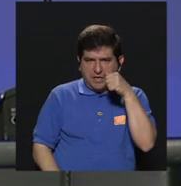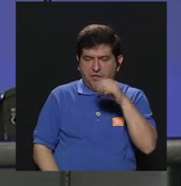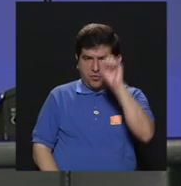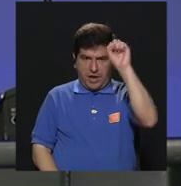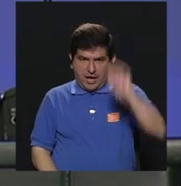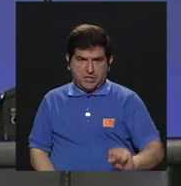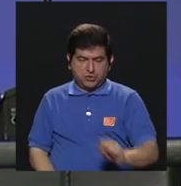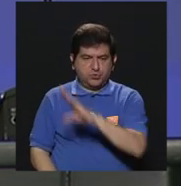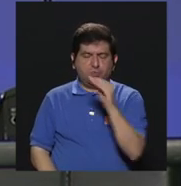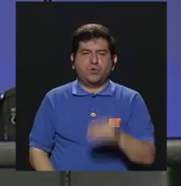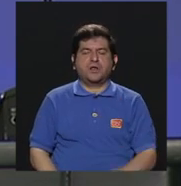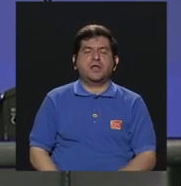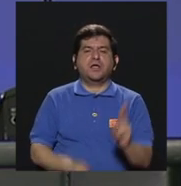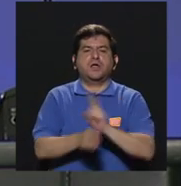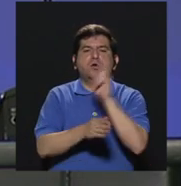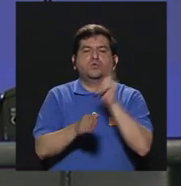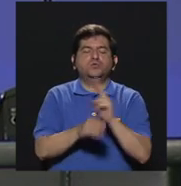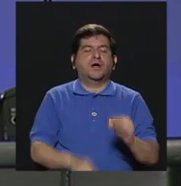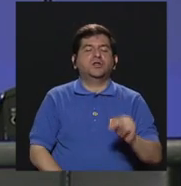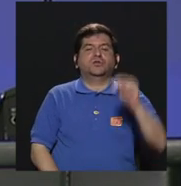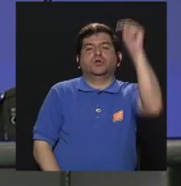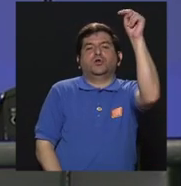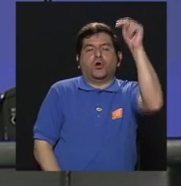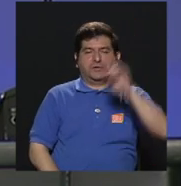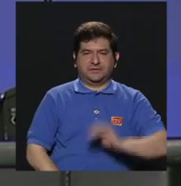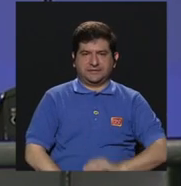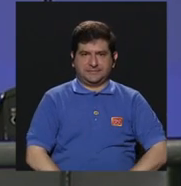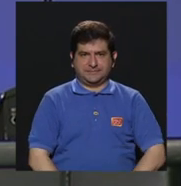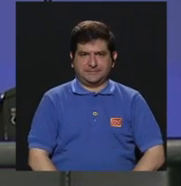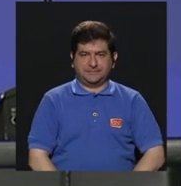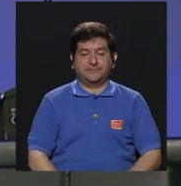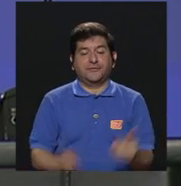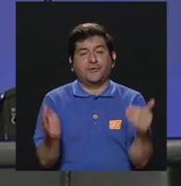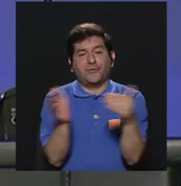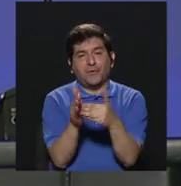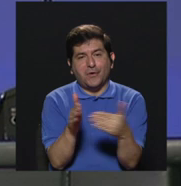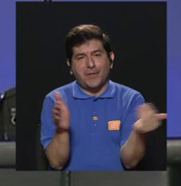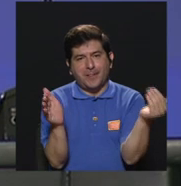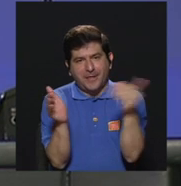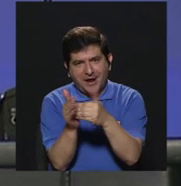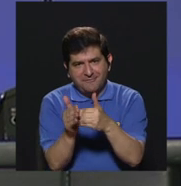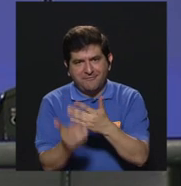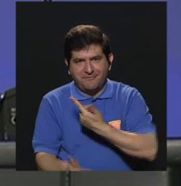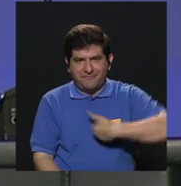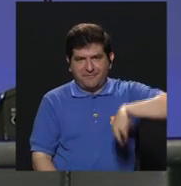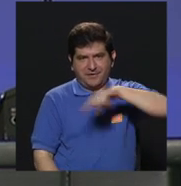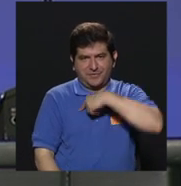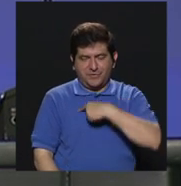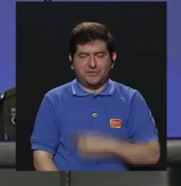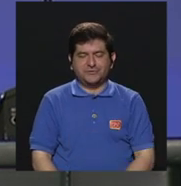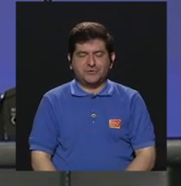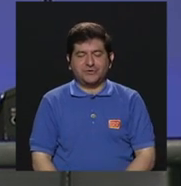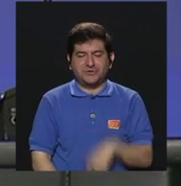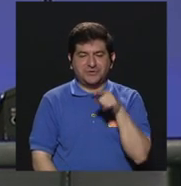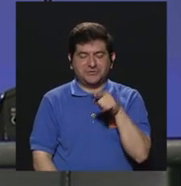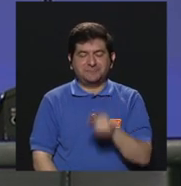los consumidores de droga en el norte. Y de nuevo, nos toca poner las víctimas.